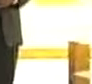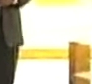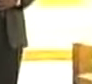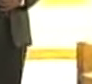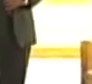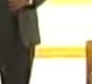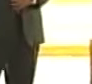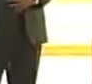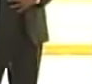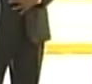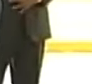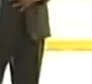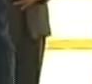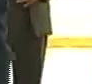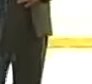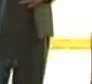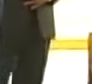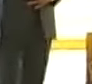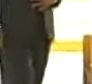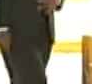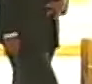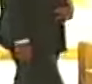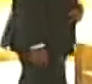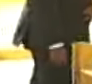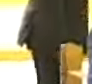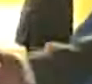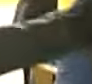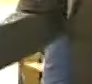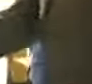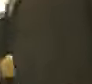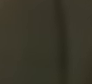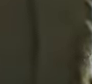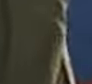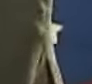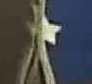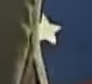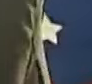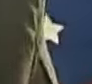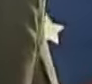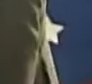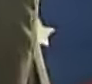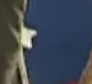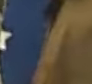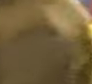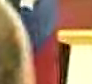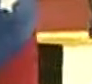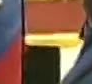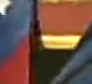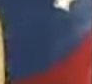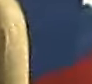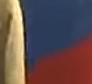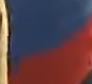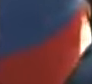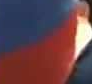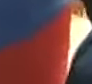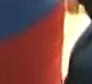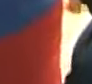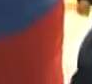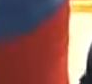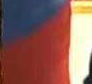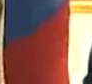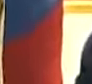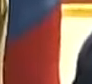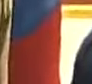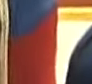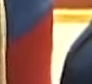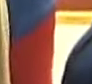jornada histórica para todos y todas en la República Bolivariana de Venezuela. También saluda a Jorge Rodríguez, presidente de la Asamblea